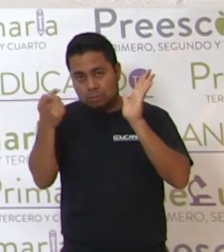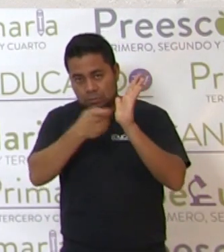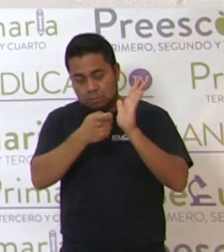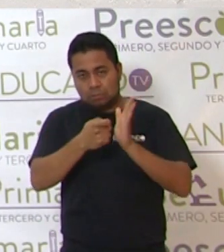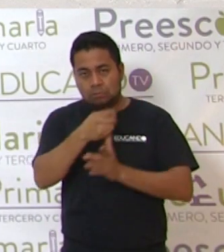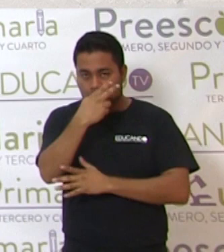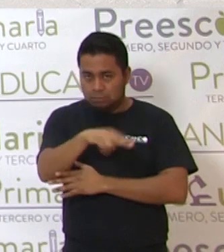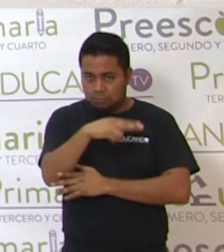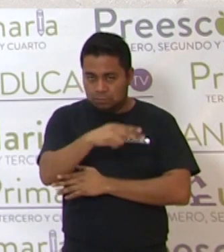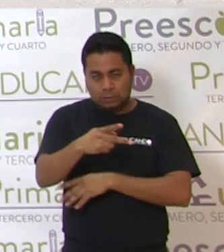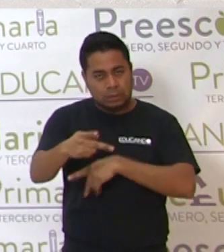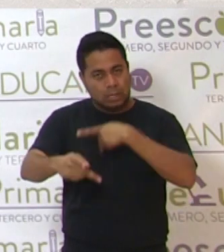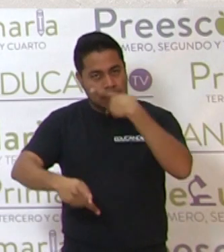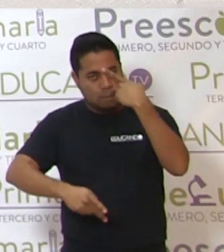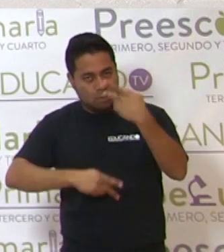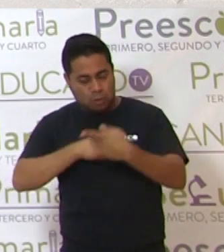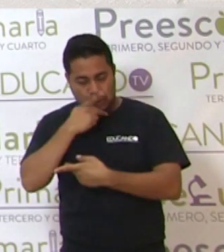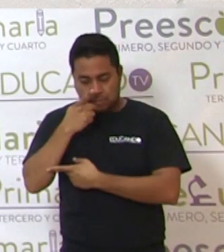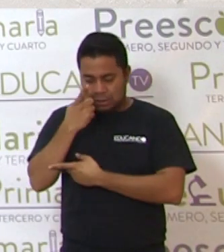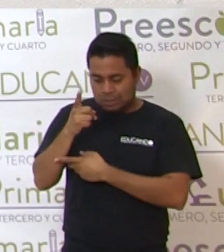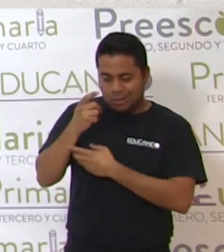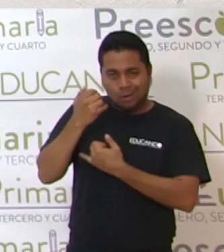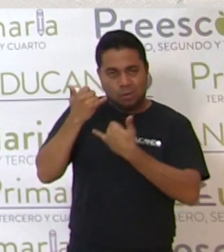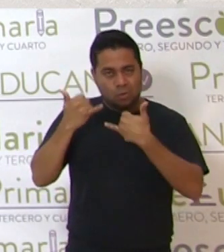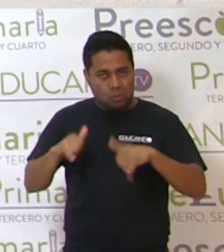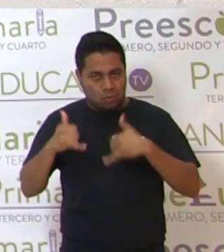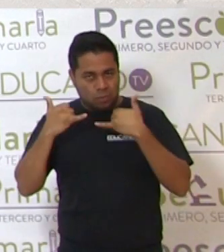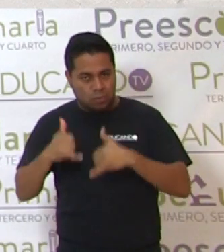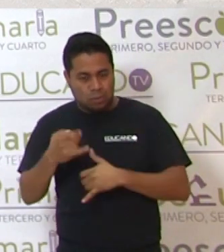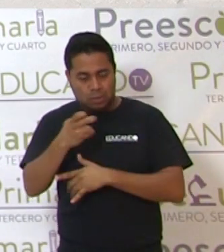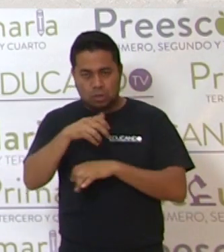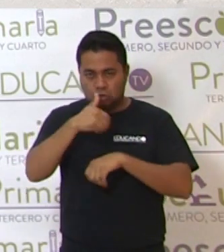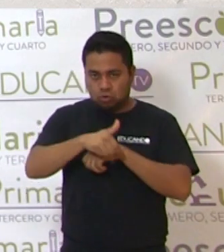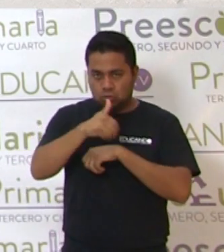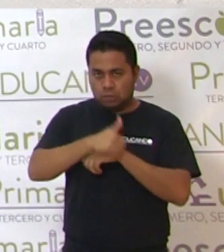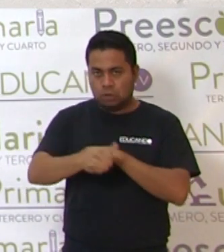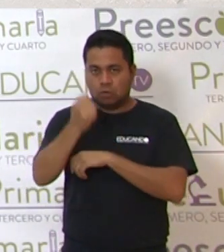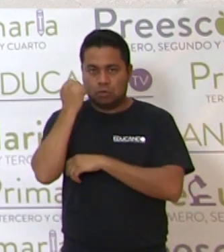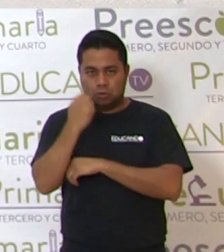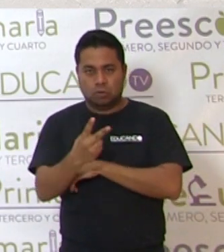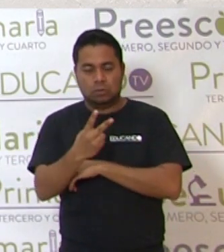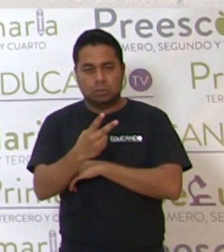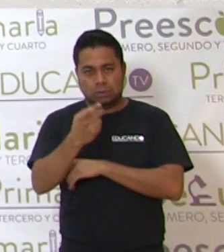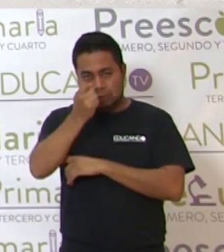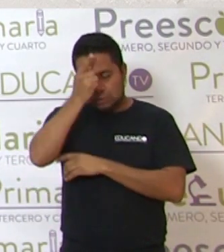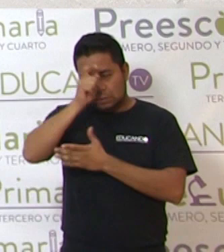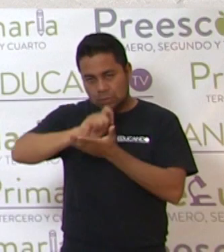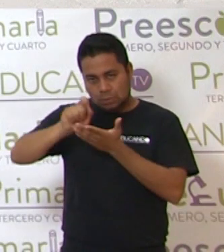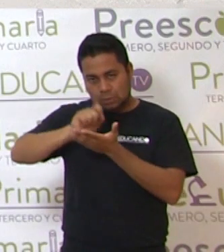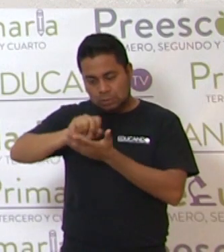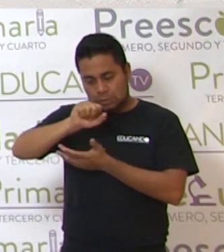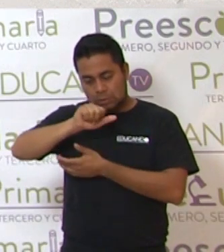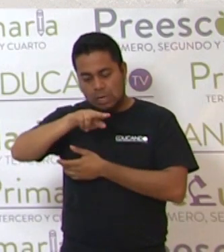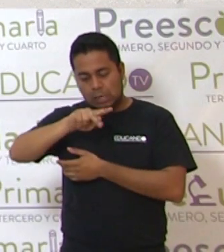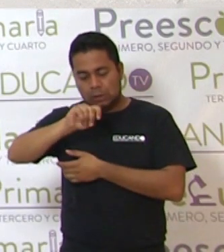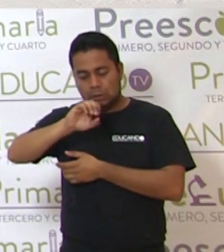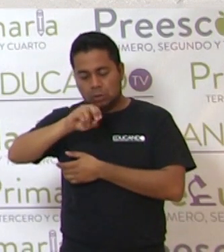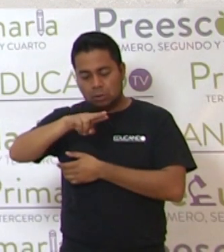llama Poemas de Juguete, es el número 2, el autor es Antonio